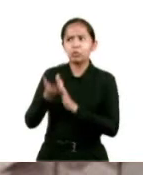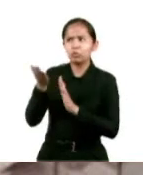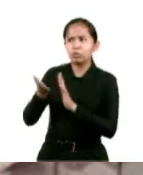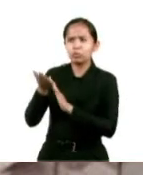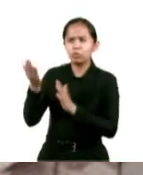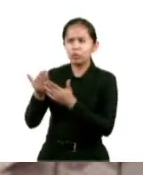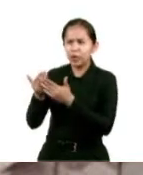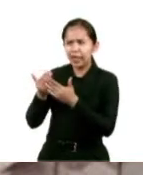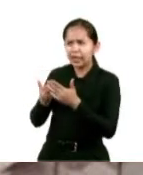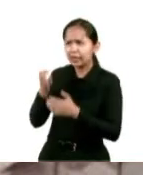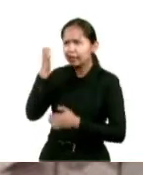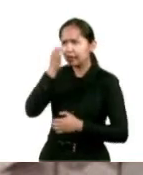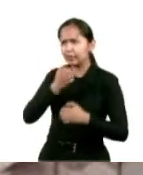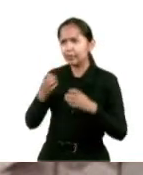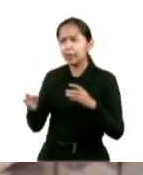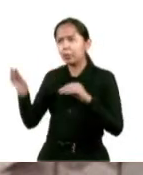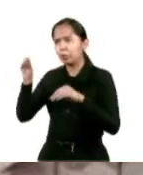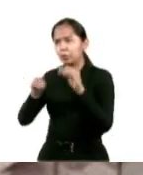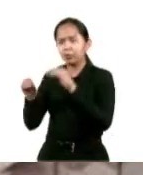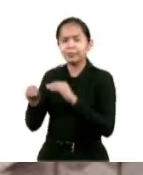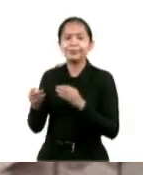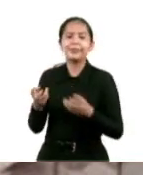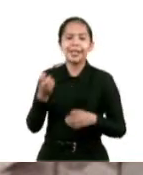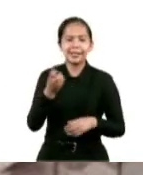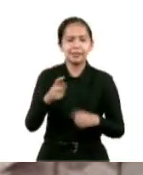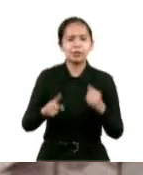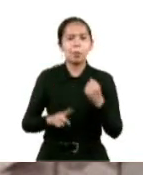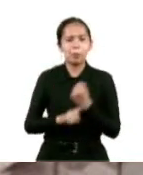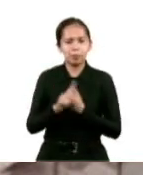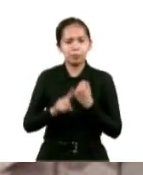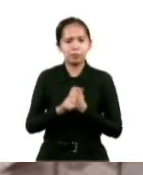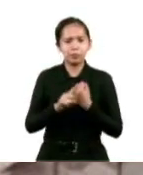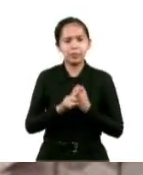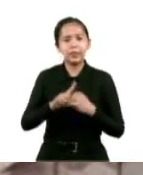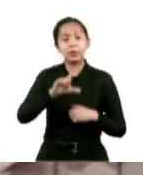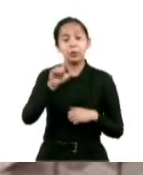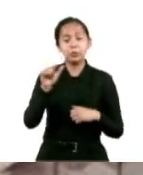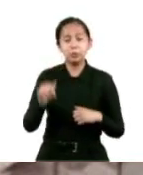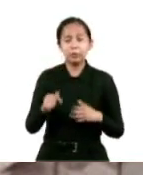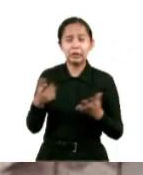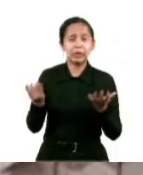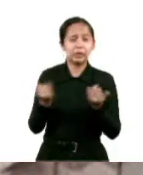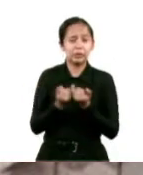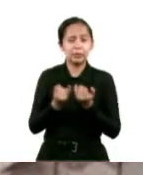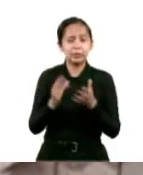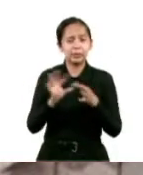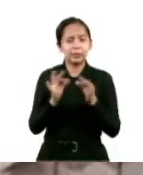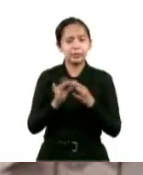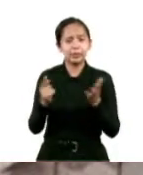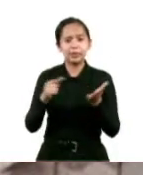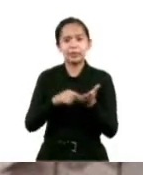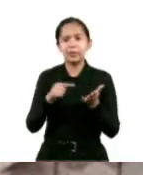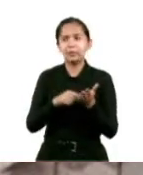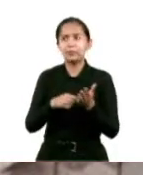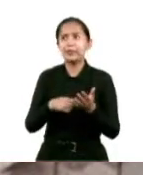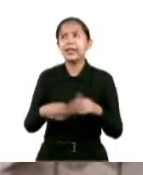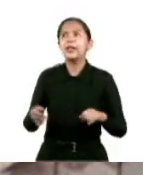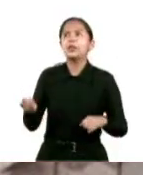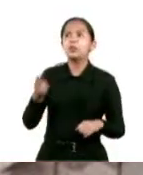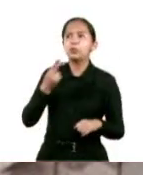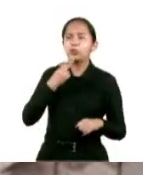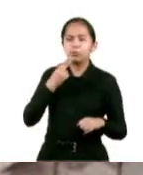construcción. Específicamente, señaló la mala colocación o ausencia de pernos y